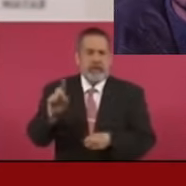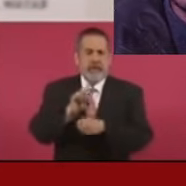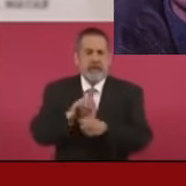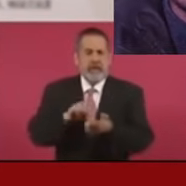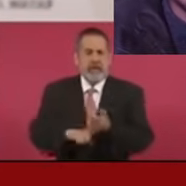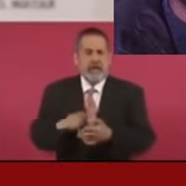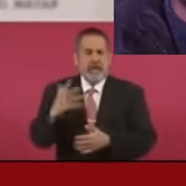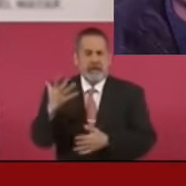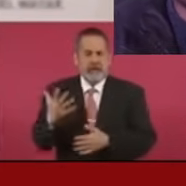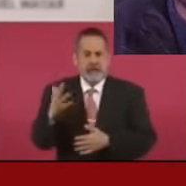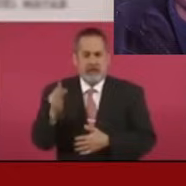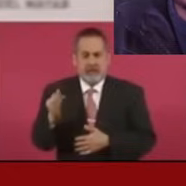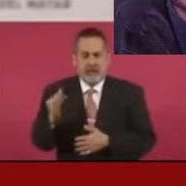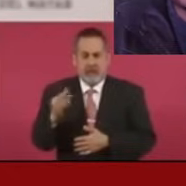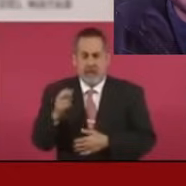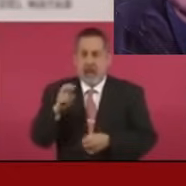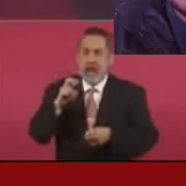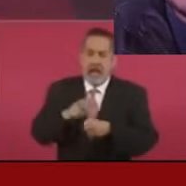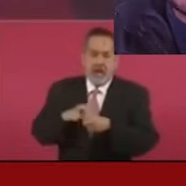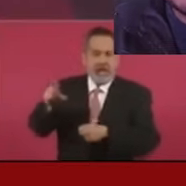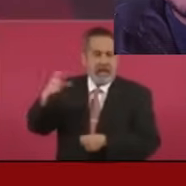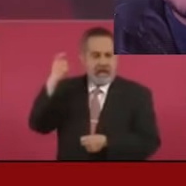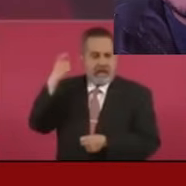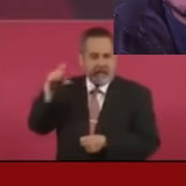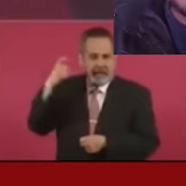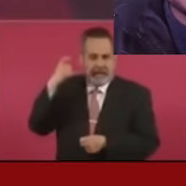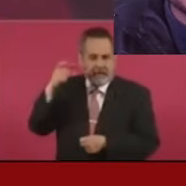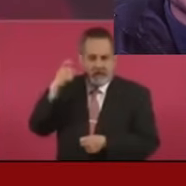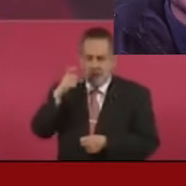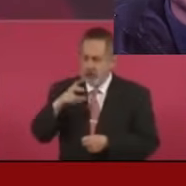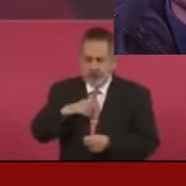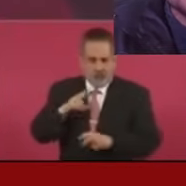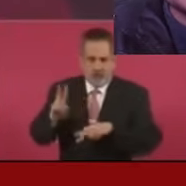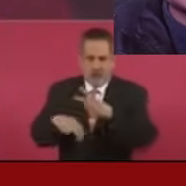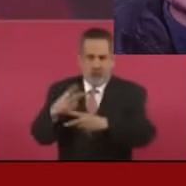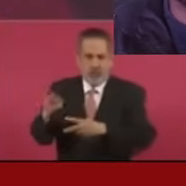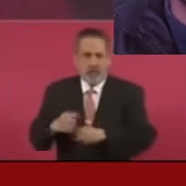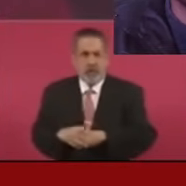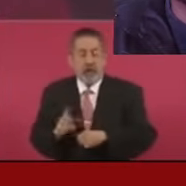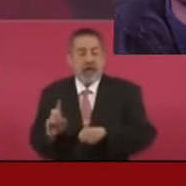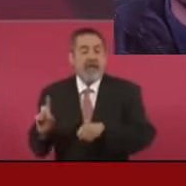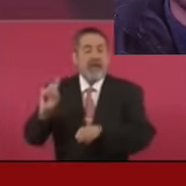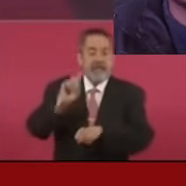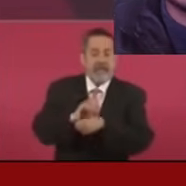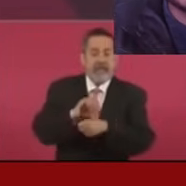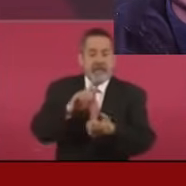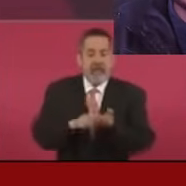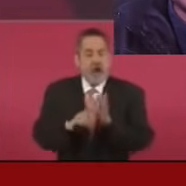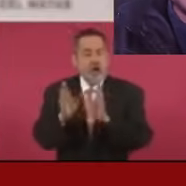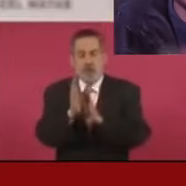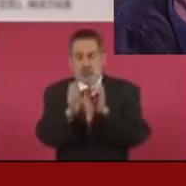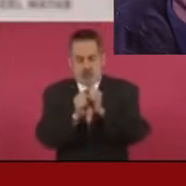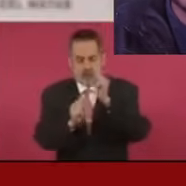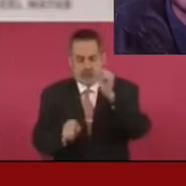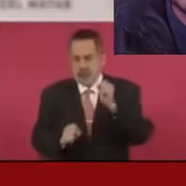terminó la minita de oro. Familia, ¿ustedes qué opinan? Llegamos hasta el final de este video. Recuerden suscribirse y activar las notificaciones. Adiós.